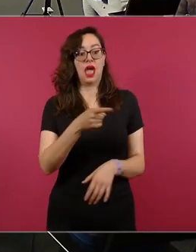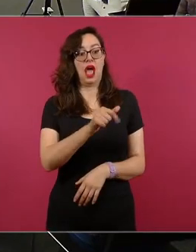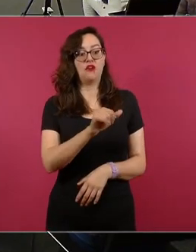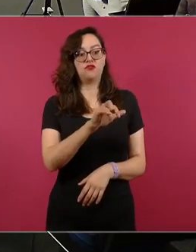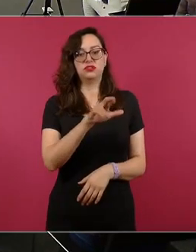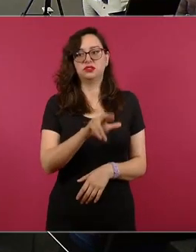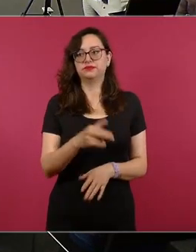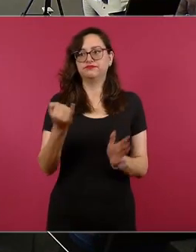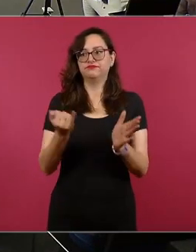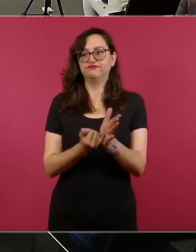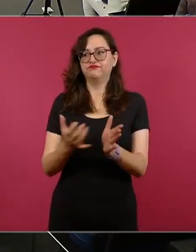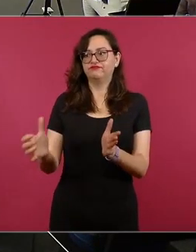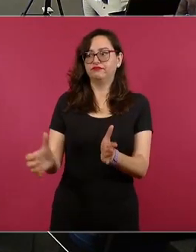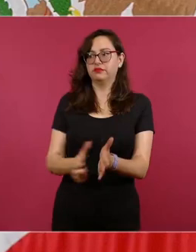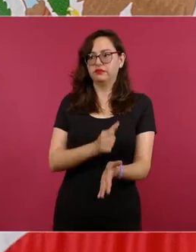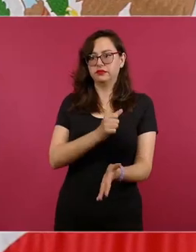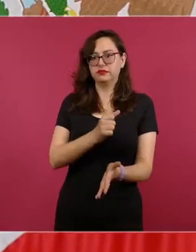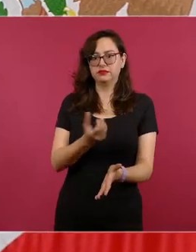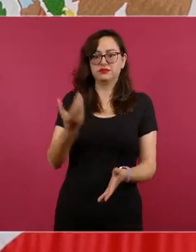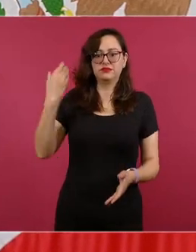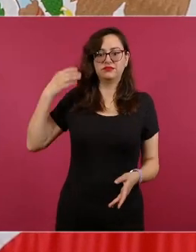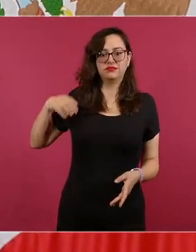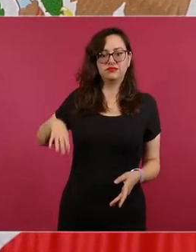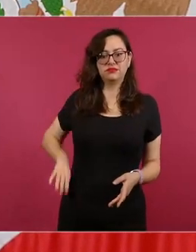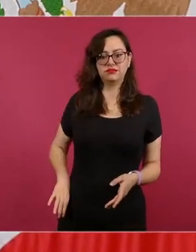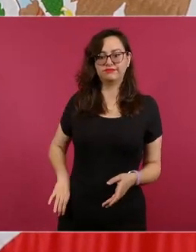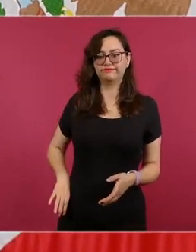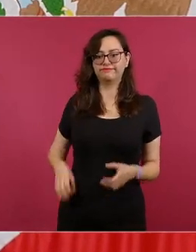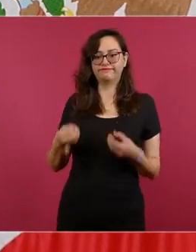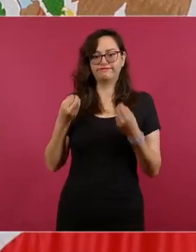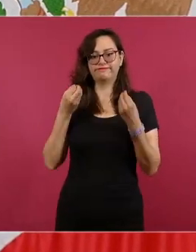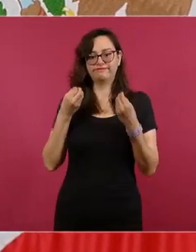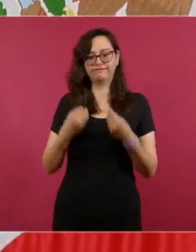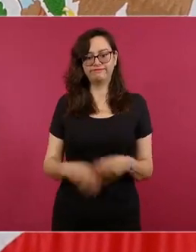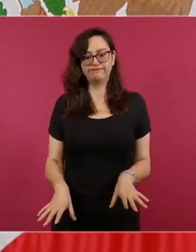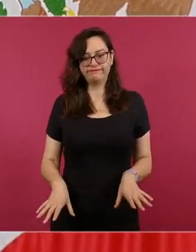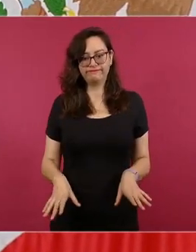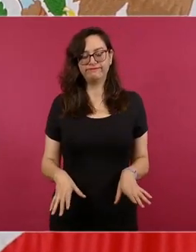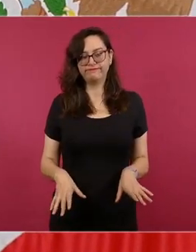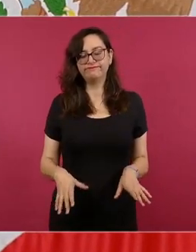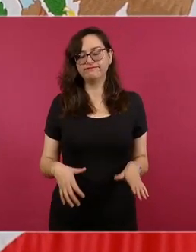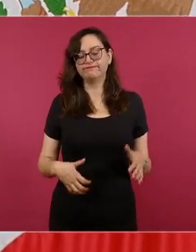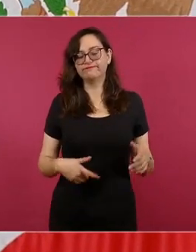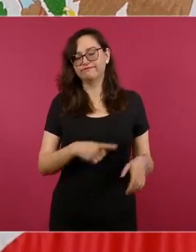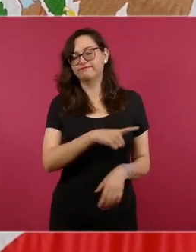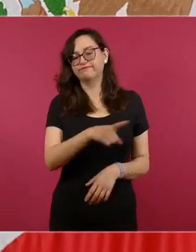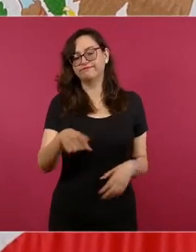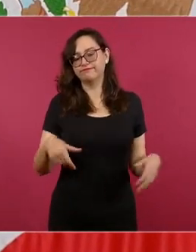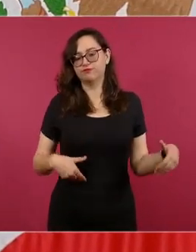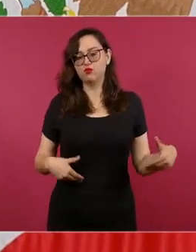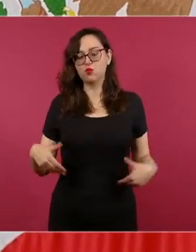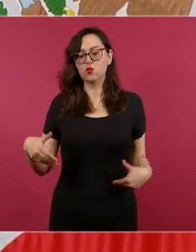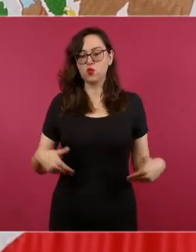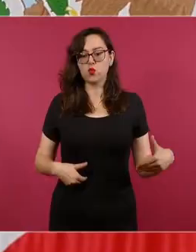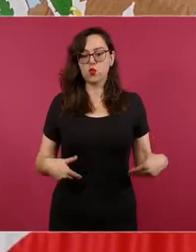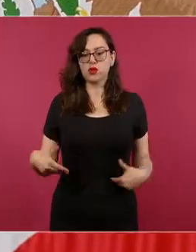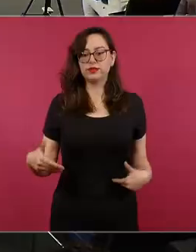de los administradores de las Afores,